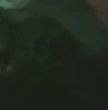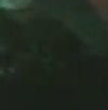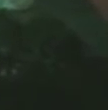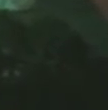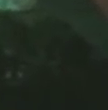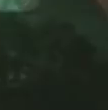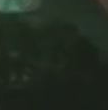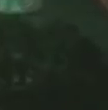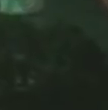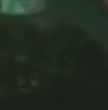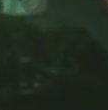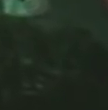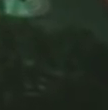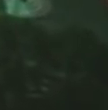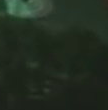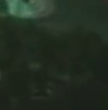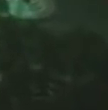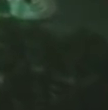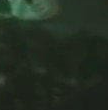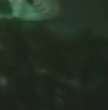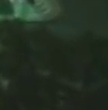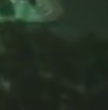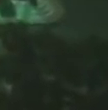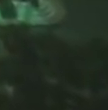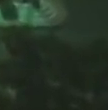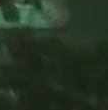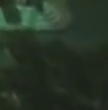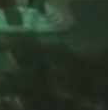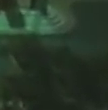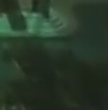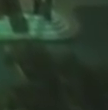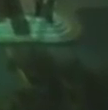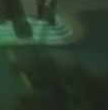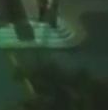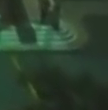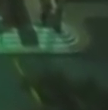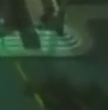aportamos desde el Salón Ayacucho del Palacio de Miraflores. Retornamos el contacto a los estudios. Adelante.